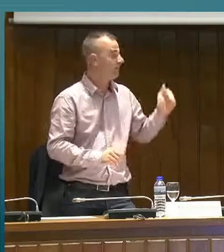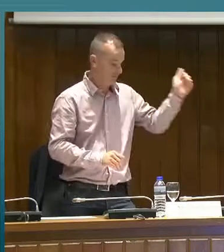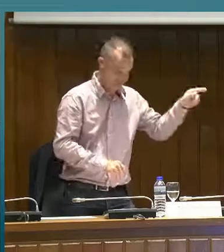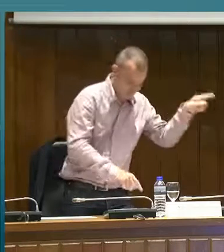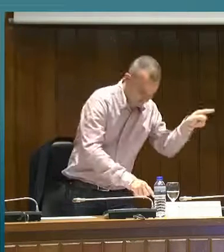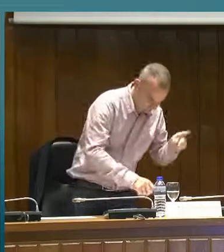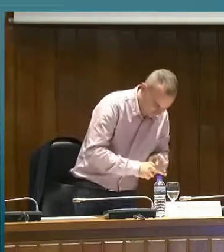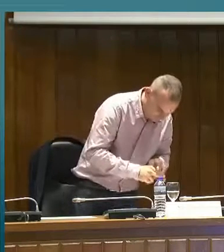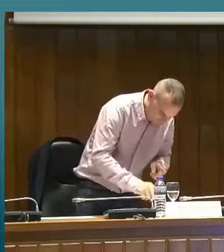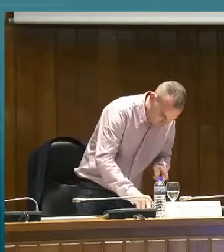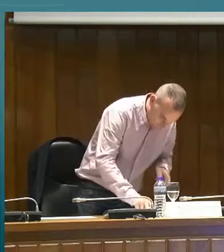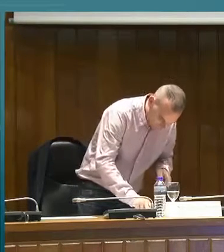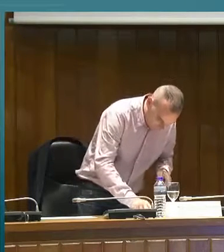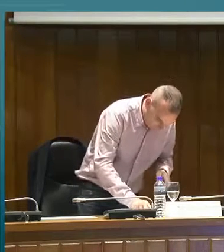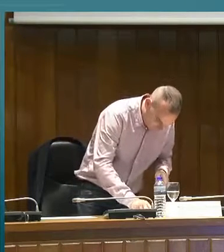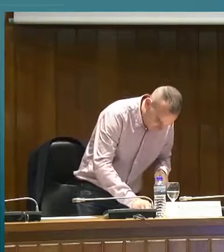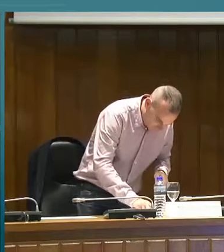Carles